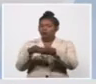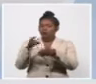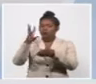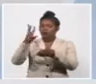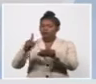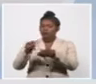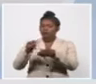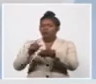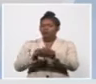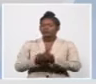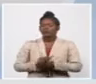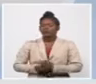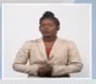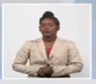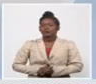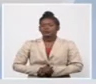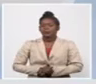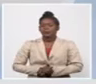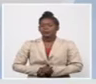sintomatología,